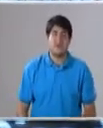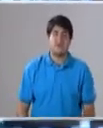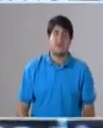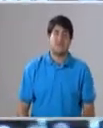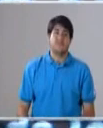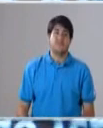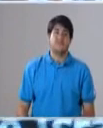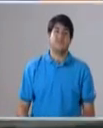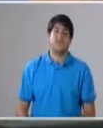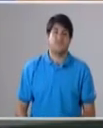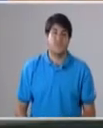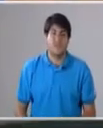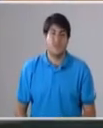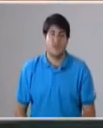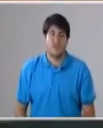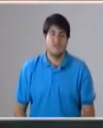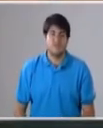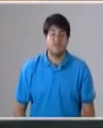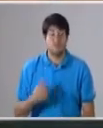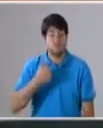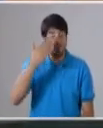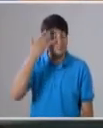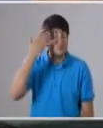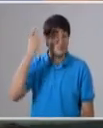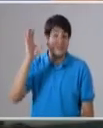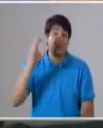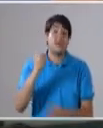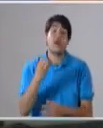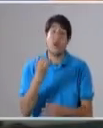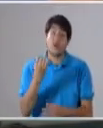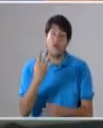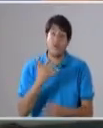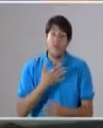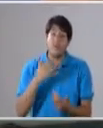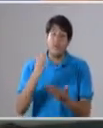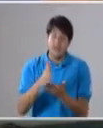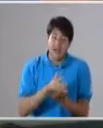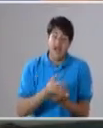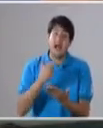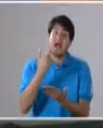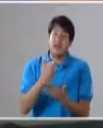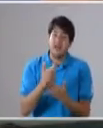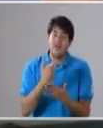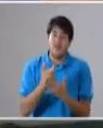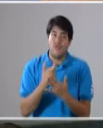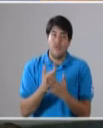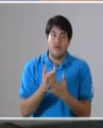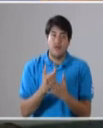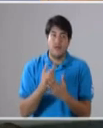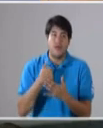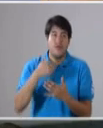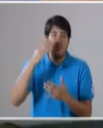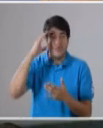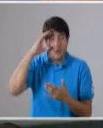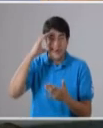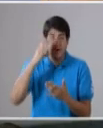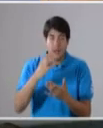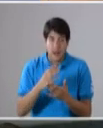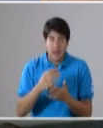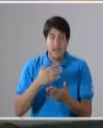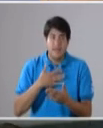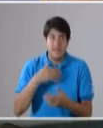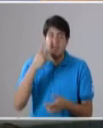Ni siquiera sabía cuánto me iban a dar de ofrenda. Yo creí sinceramente, que me iban a dar 200 quetzales de